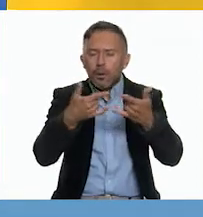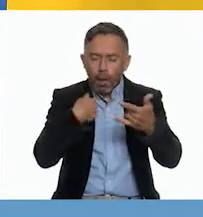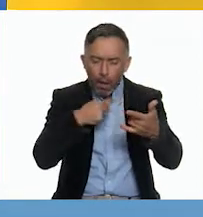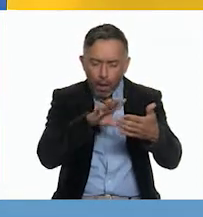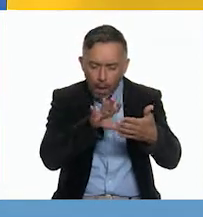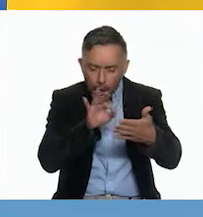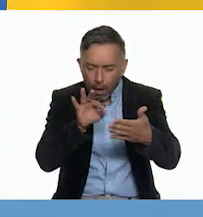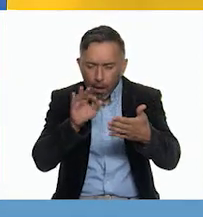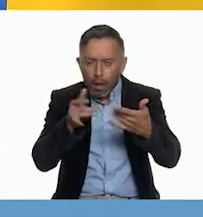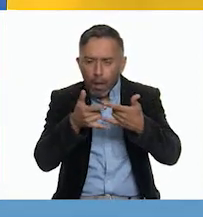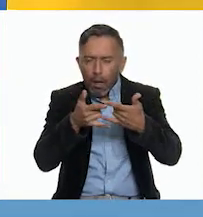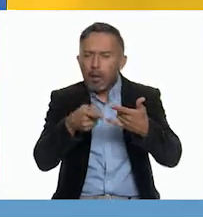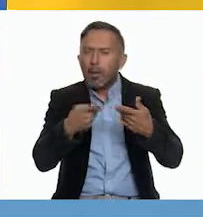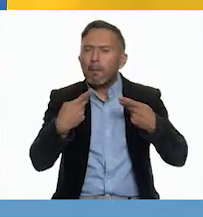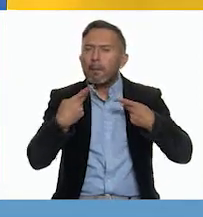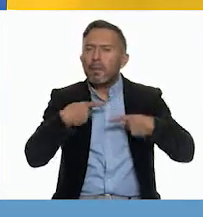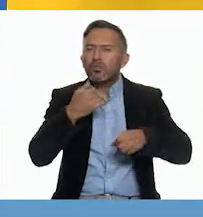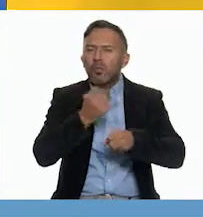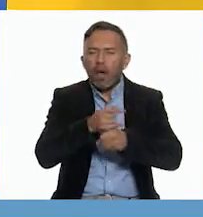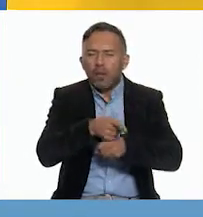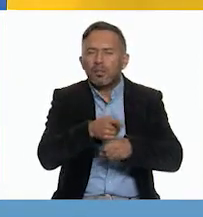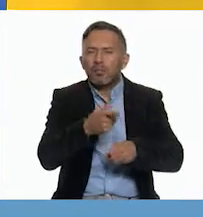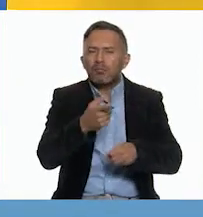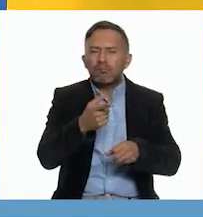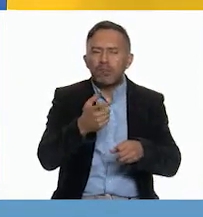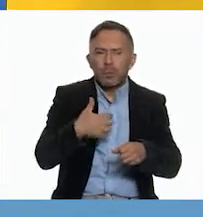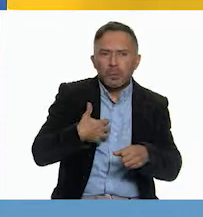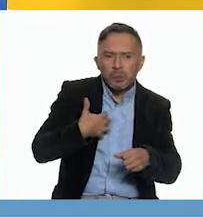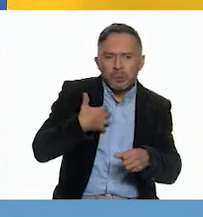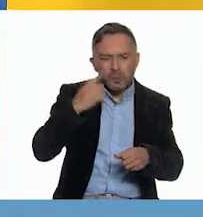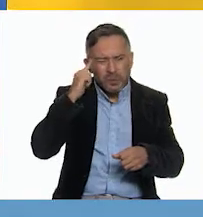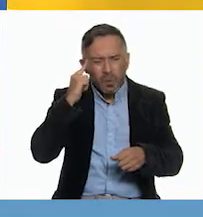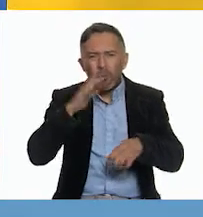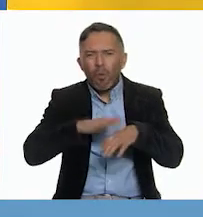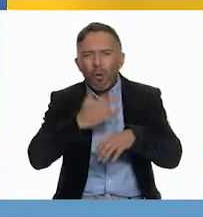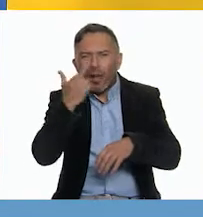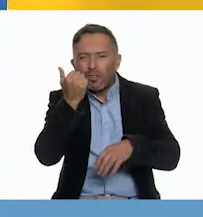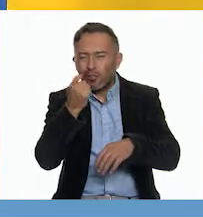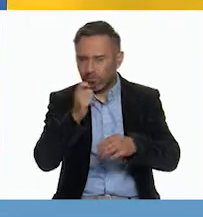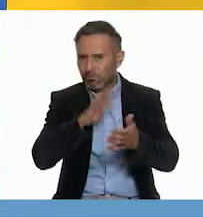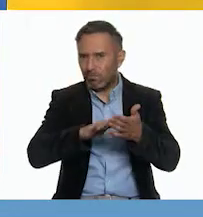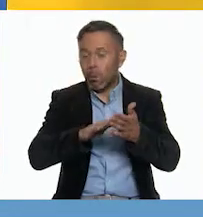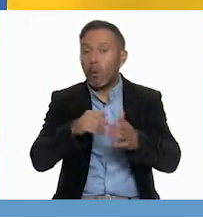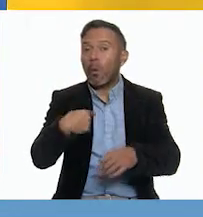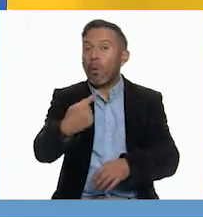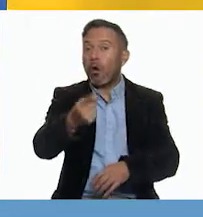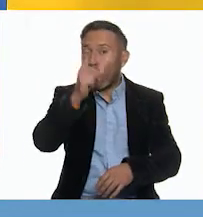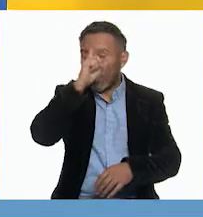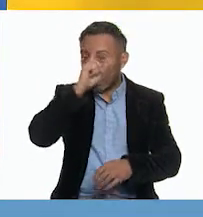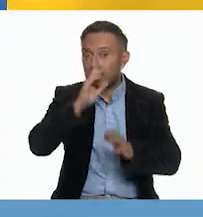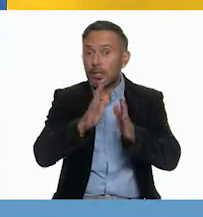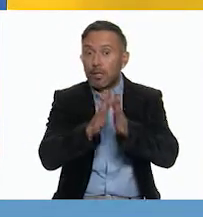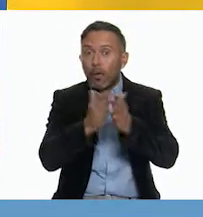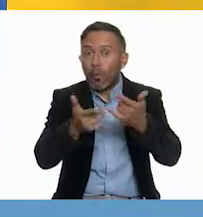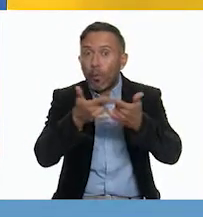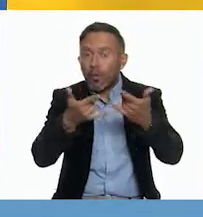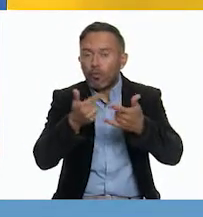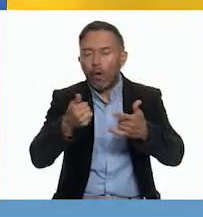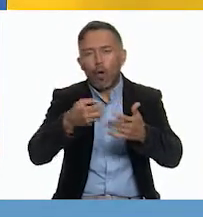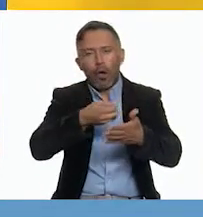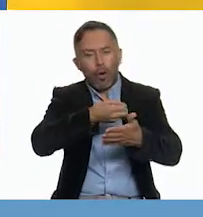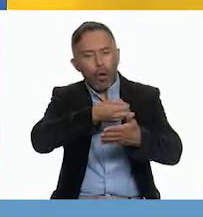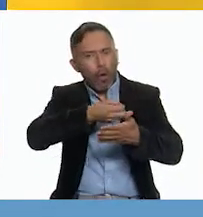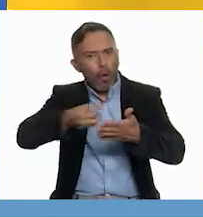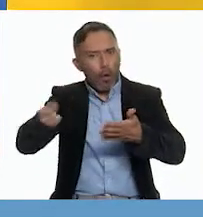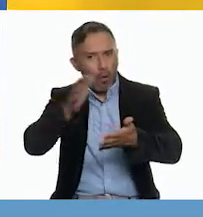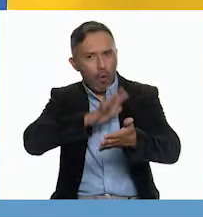los personajes. Niñas y niños, les recomiendo que lean completo el cuento. No se van a arrepentir. Yo lo leí y